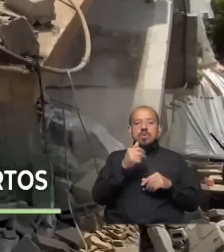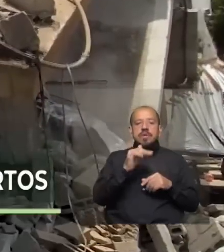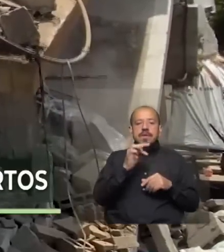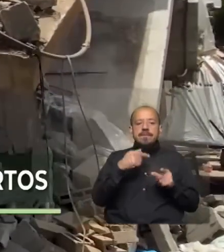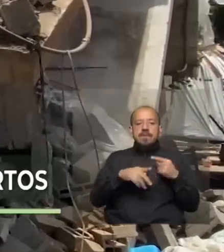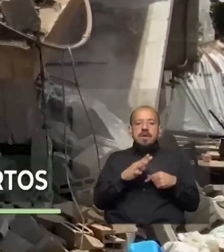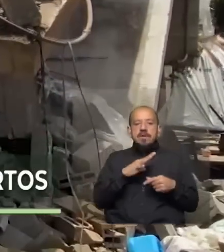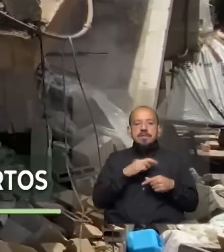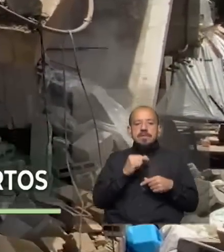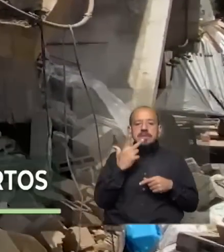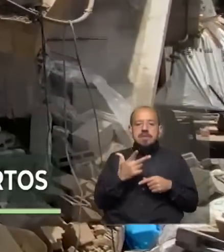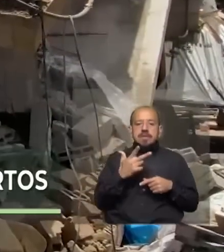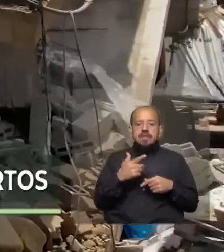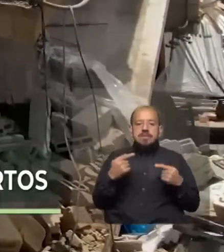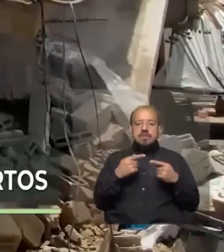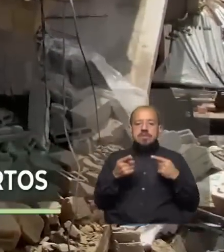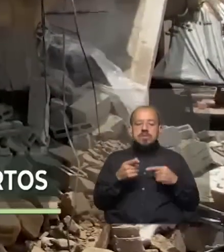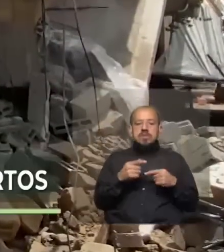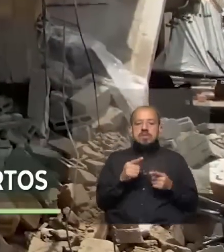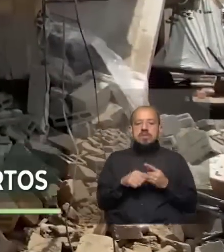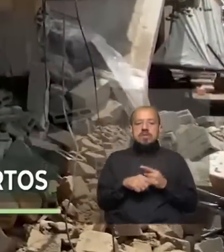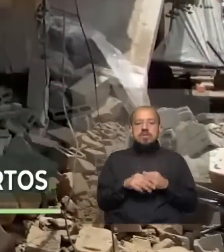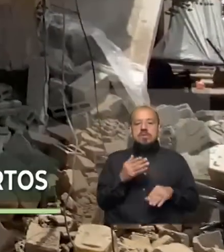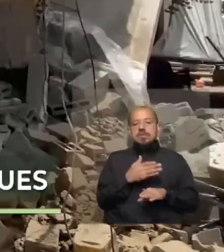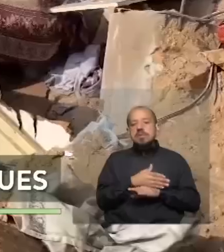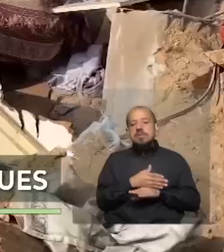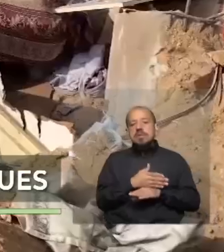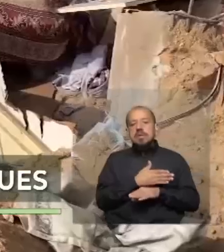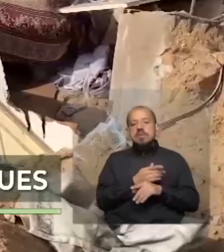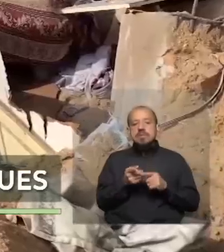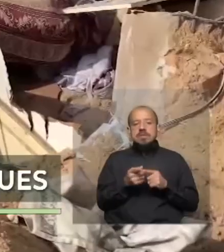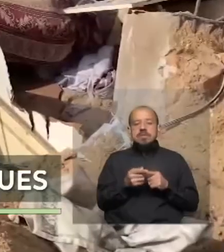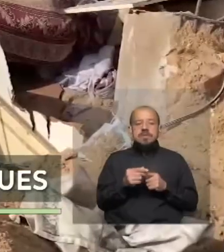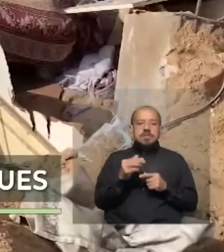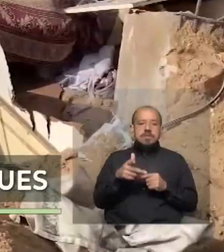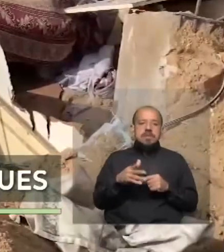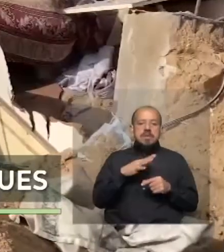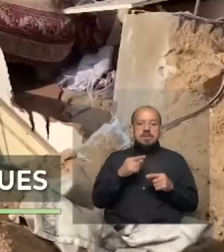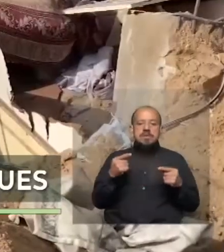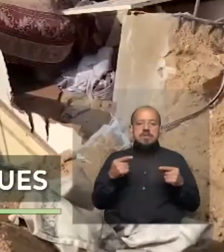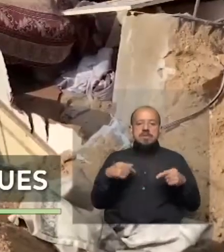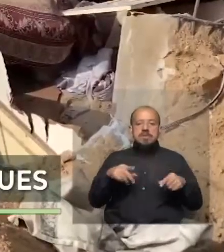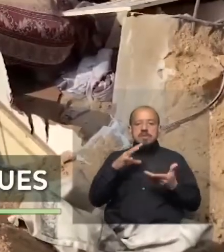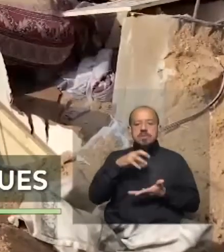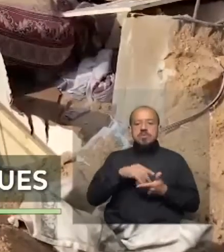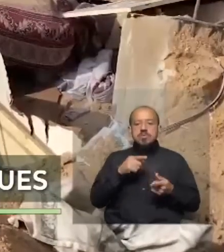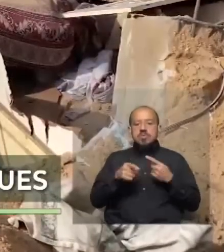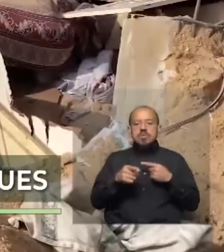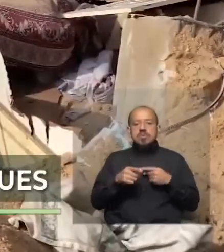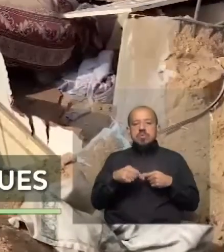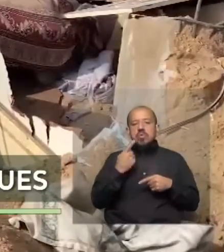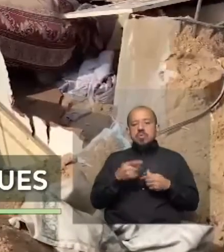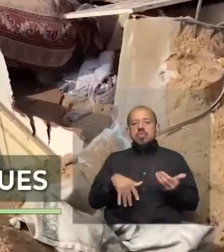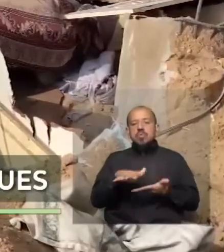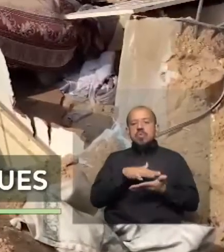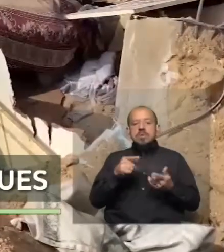presenciaron al menos tres ataques aéreos en las últimas horas poco antes disparos de cohetes de la yihad impactaron en la ciudad de baiche mesh y otras